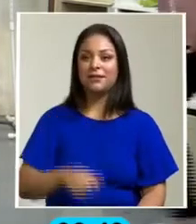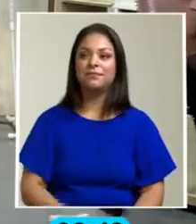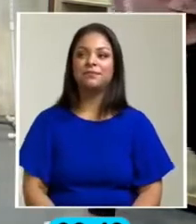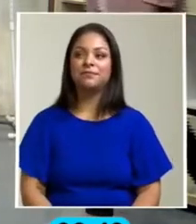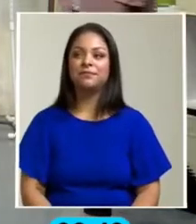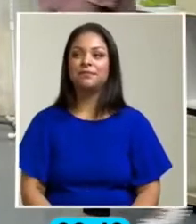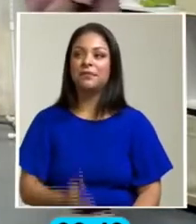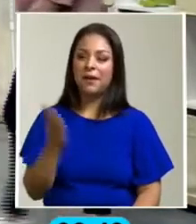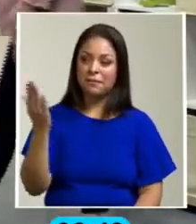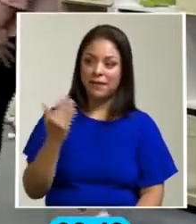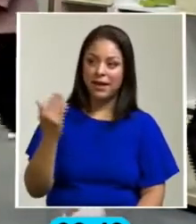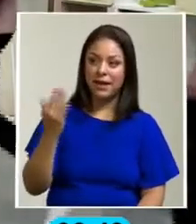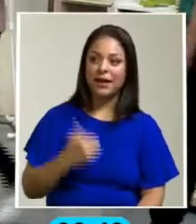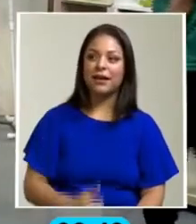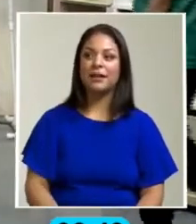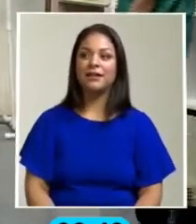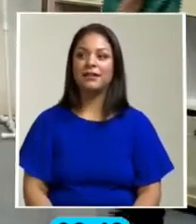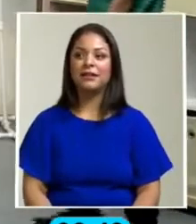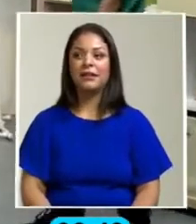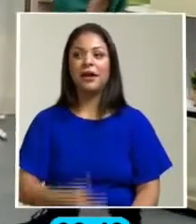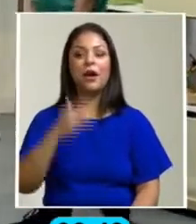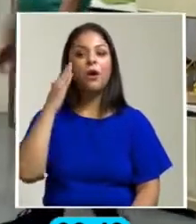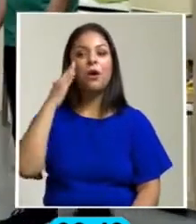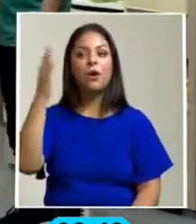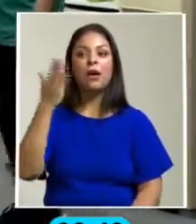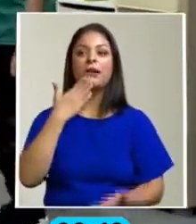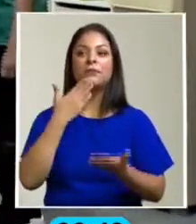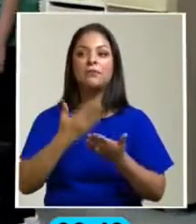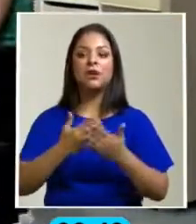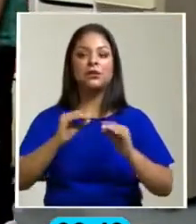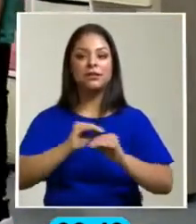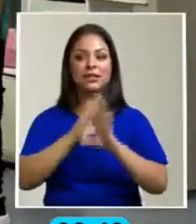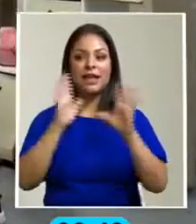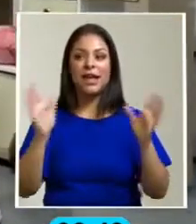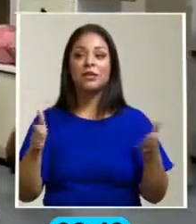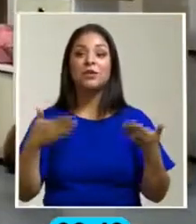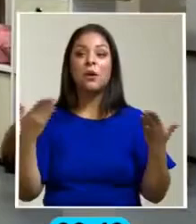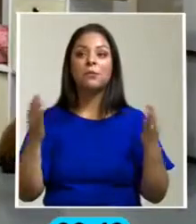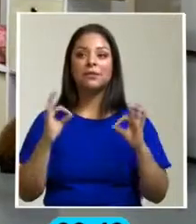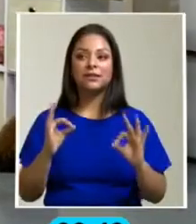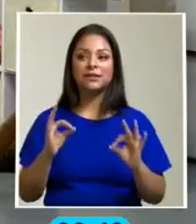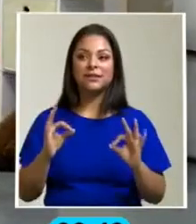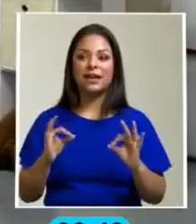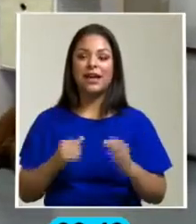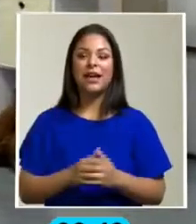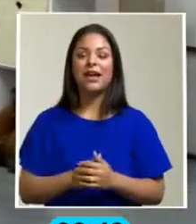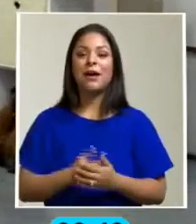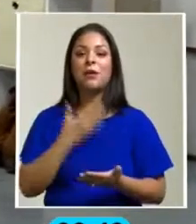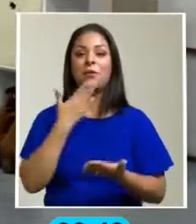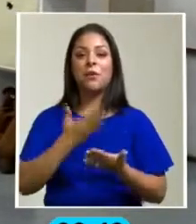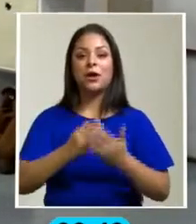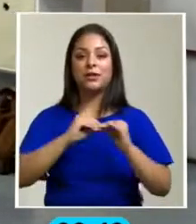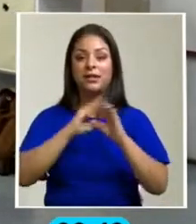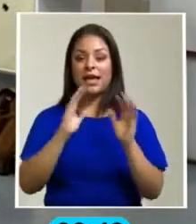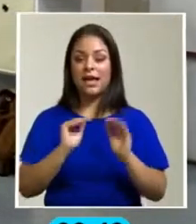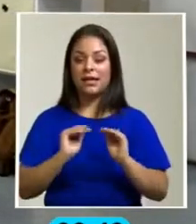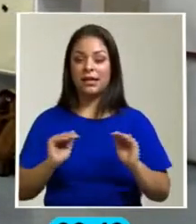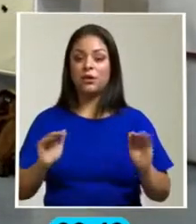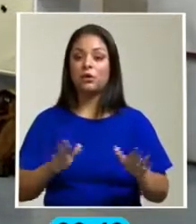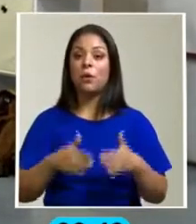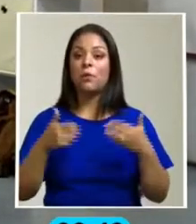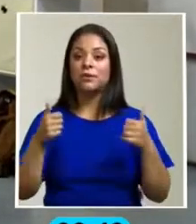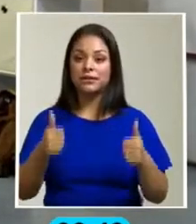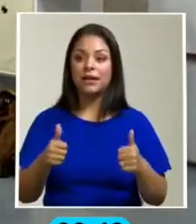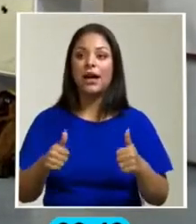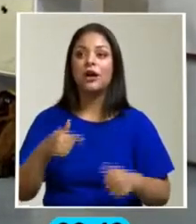pasen! ¡Hola! ¡Hola! ¡Buenos días! ¿Cómo están? Muy bien, buenos días, niños y niñas, ¿cómo están? aquí gusto.